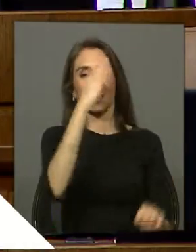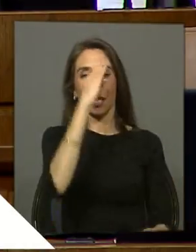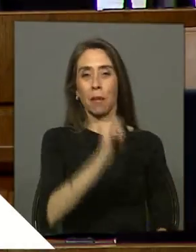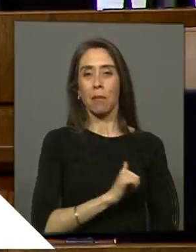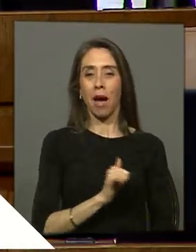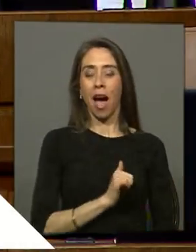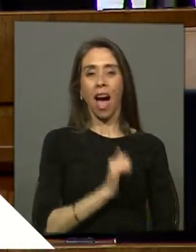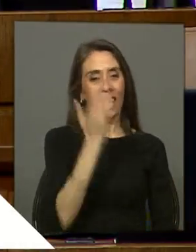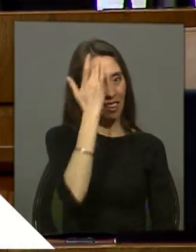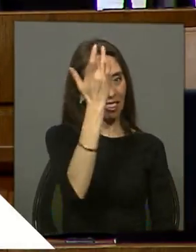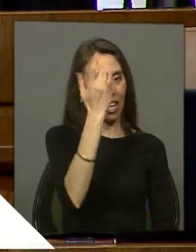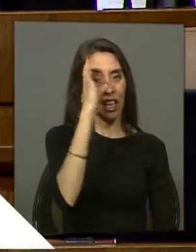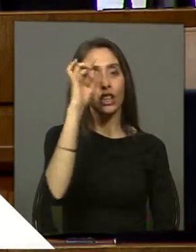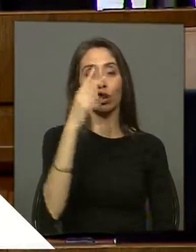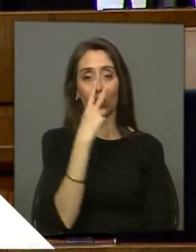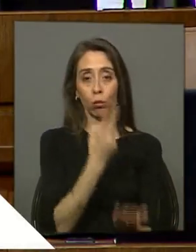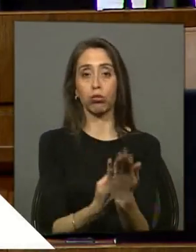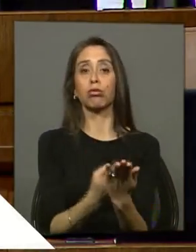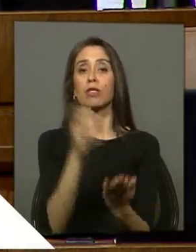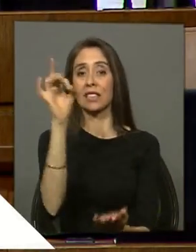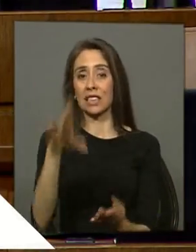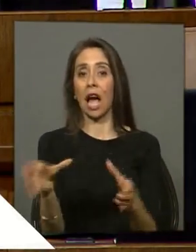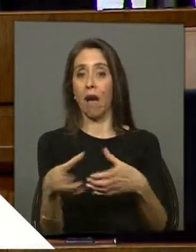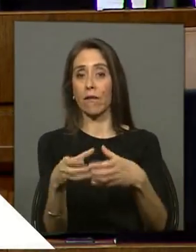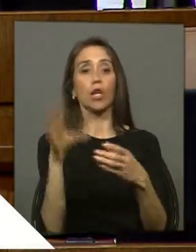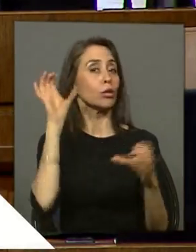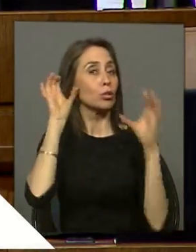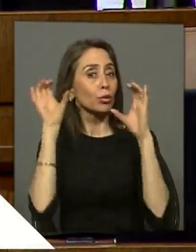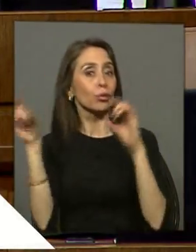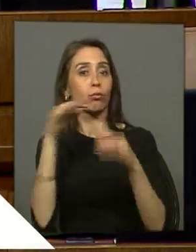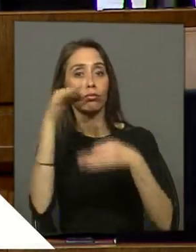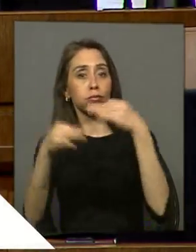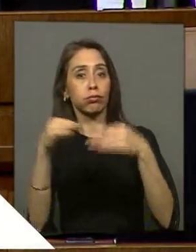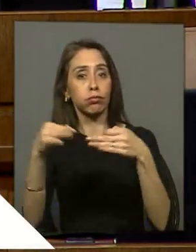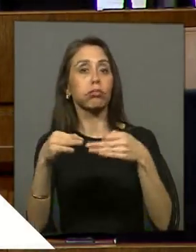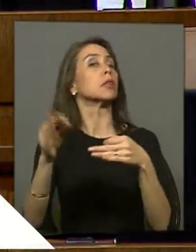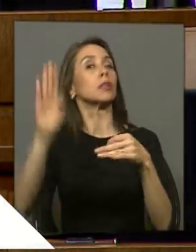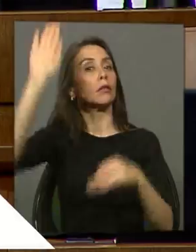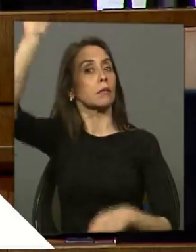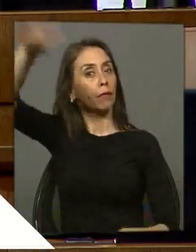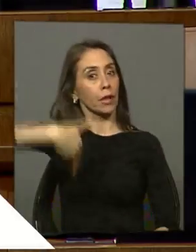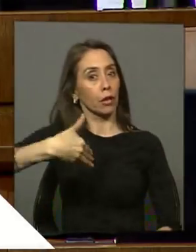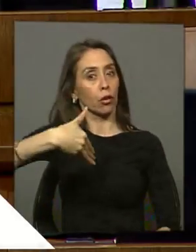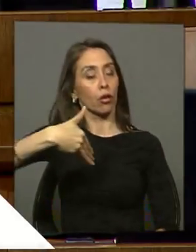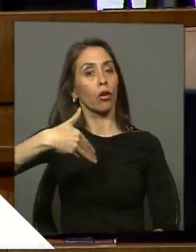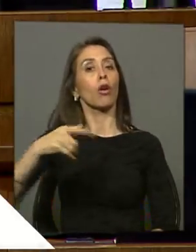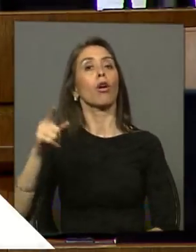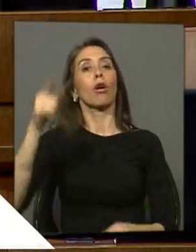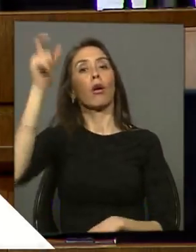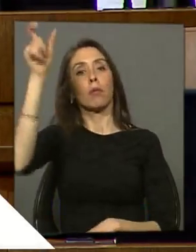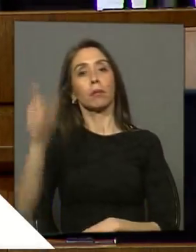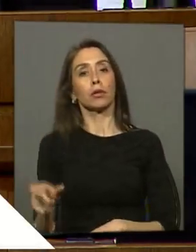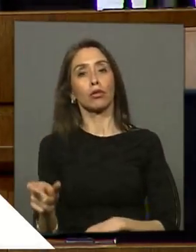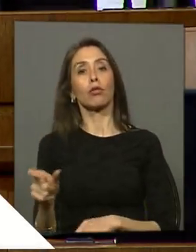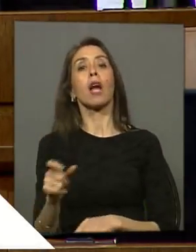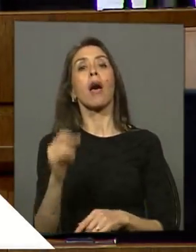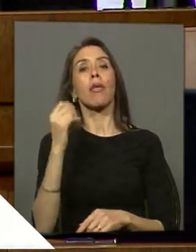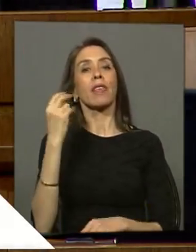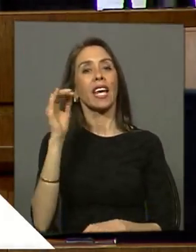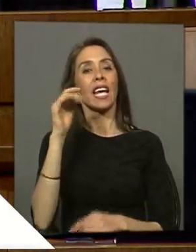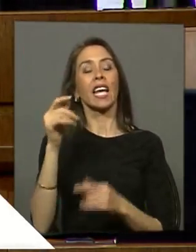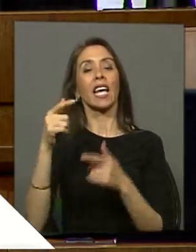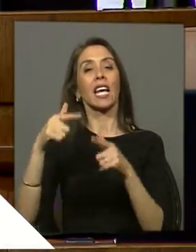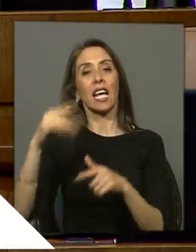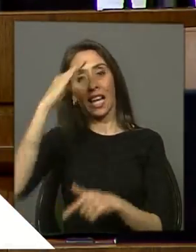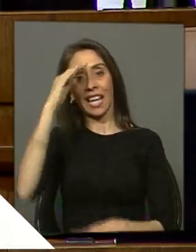conocieron de esto y que saben precisamente que fue convocado inteligencia del ejército expresamente para conocer